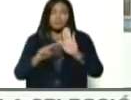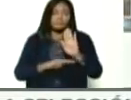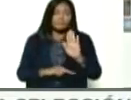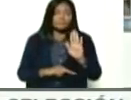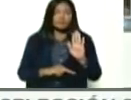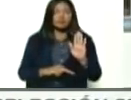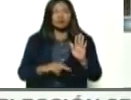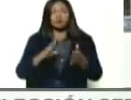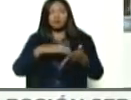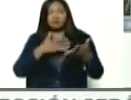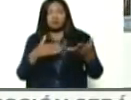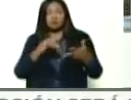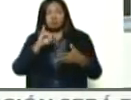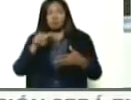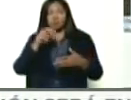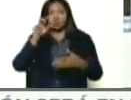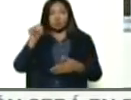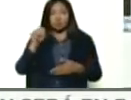junio-julio-agosto